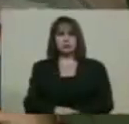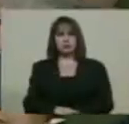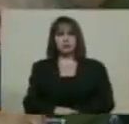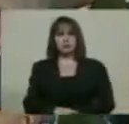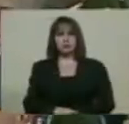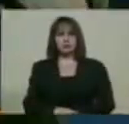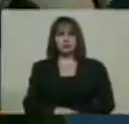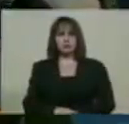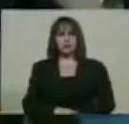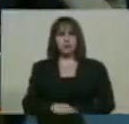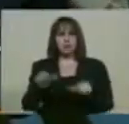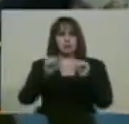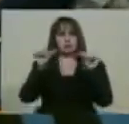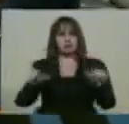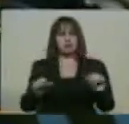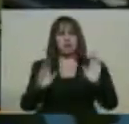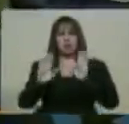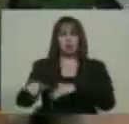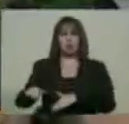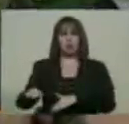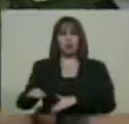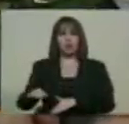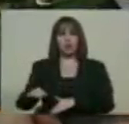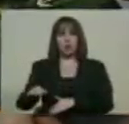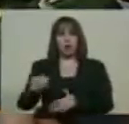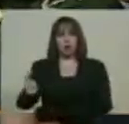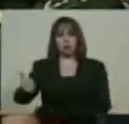de apoyo en los bonos.